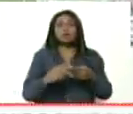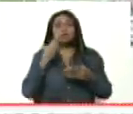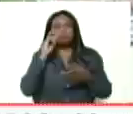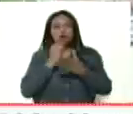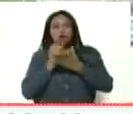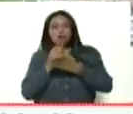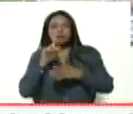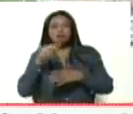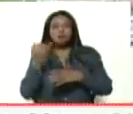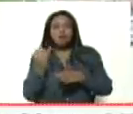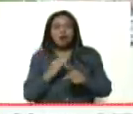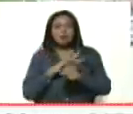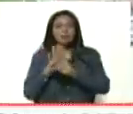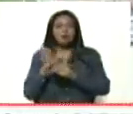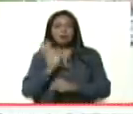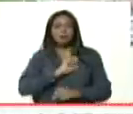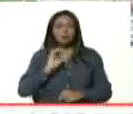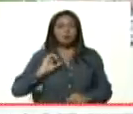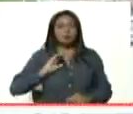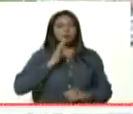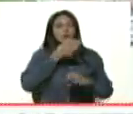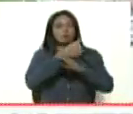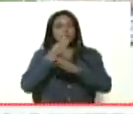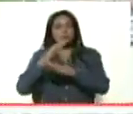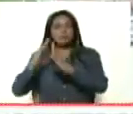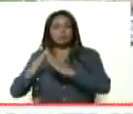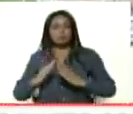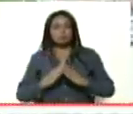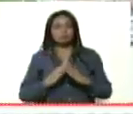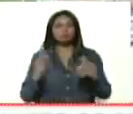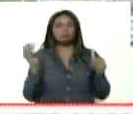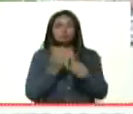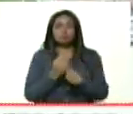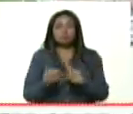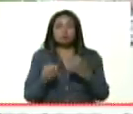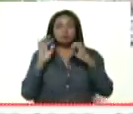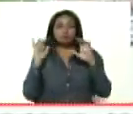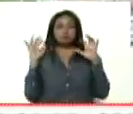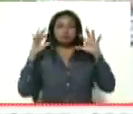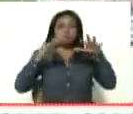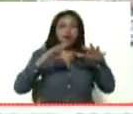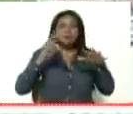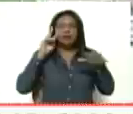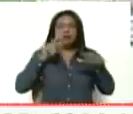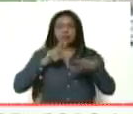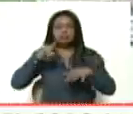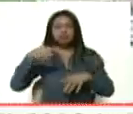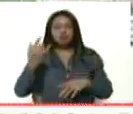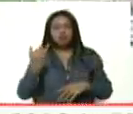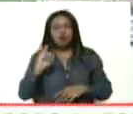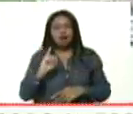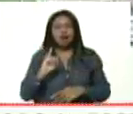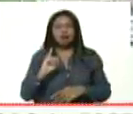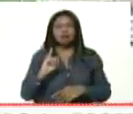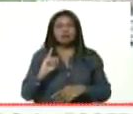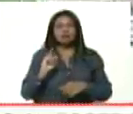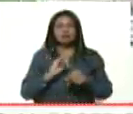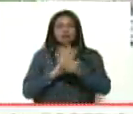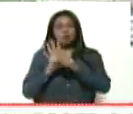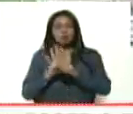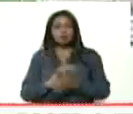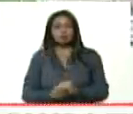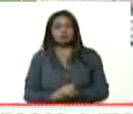despistaje ampliado y personalizado, que es un eje de detección masiva sobre los cuales se sustenta el